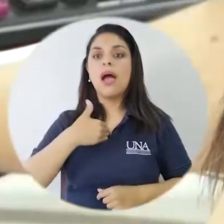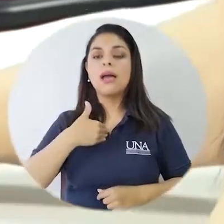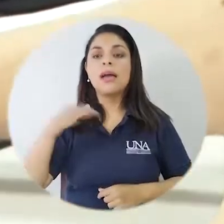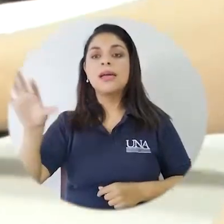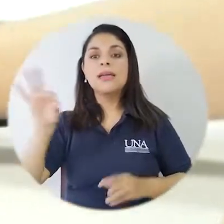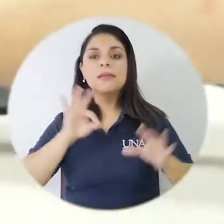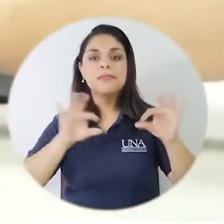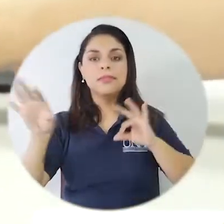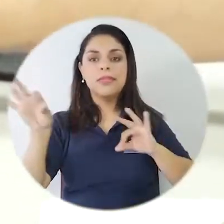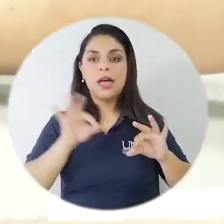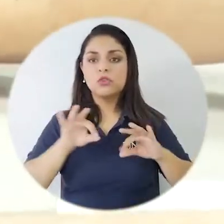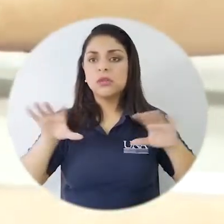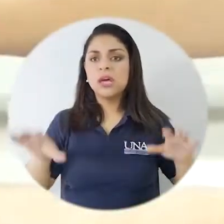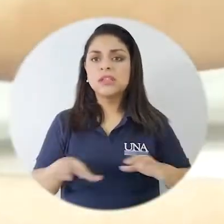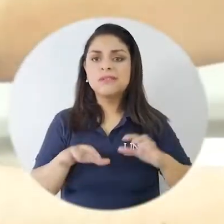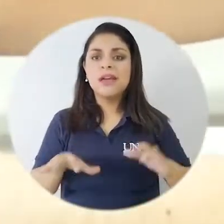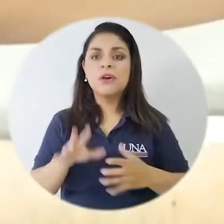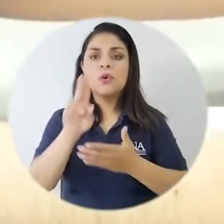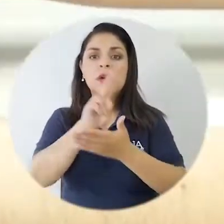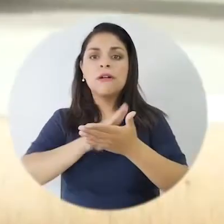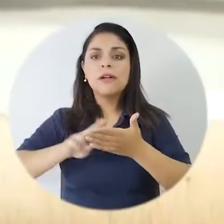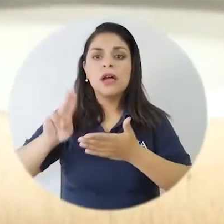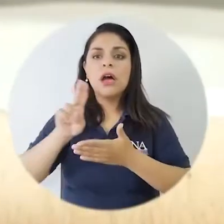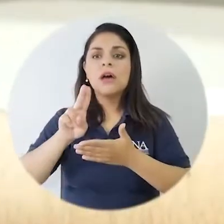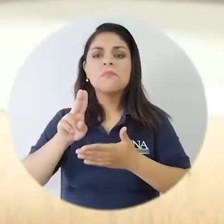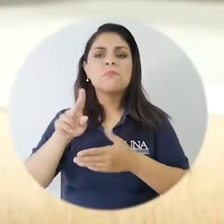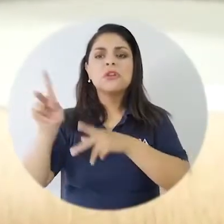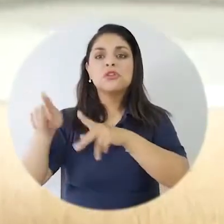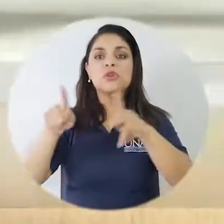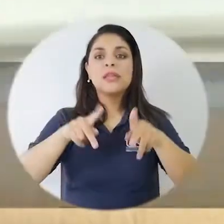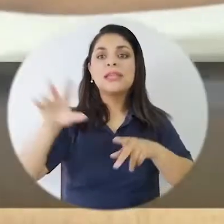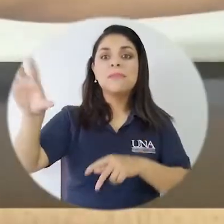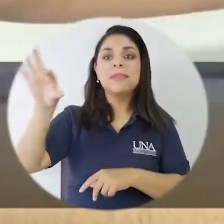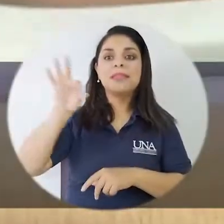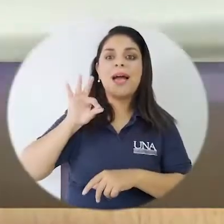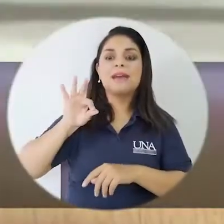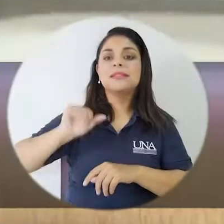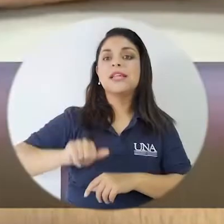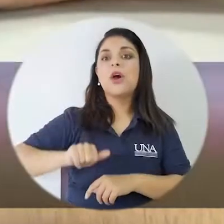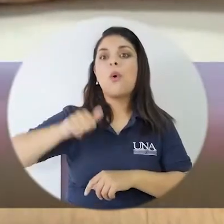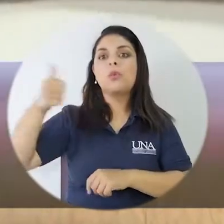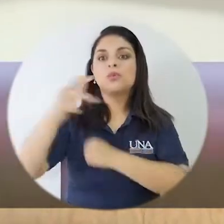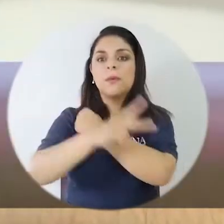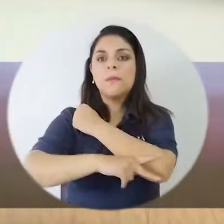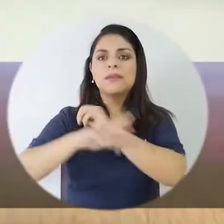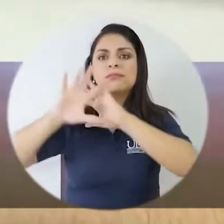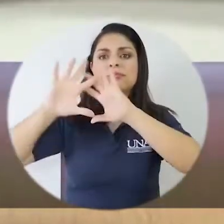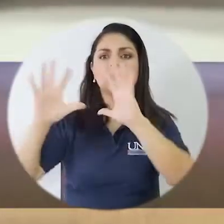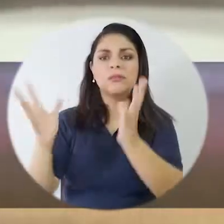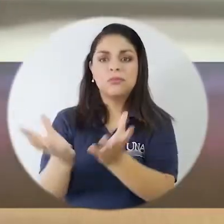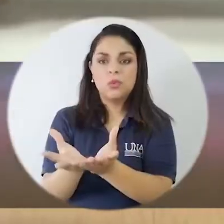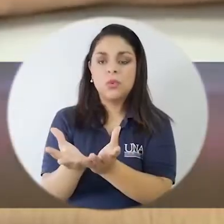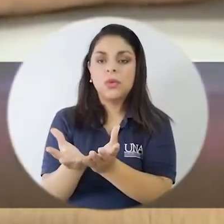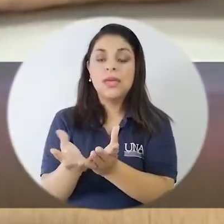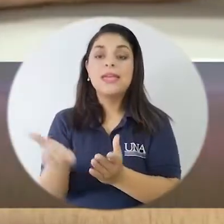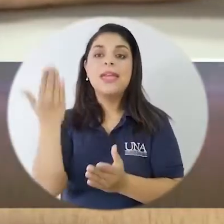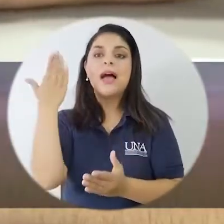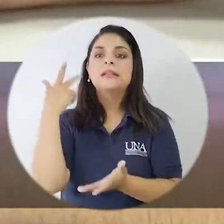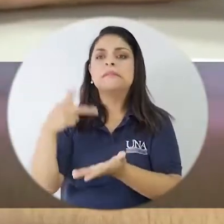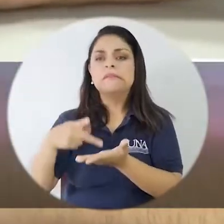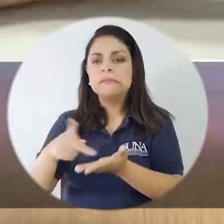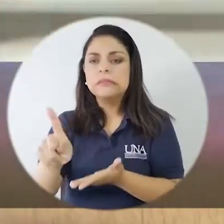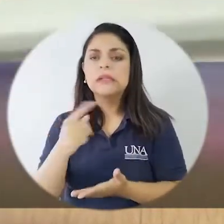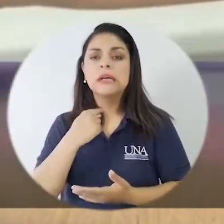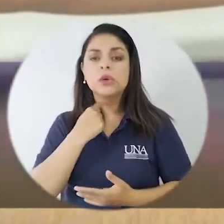tener invitados y actividades universitarias con gente prácticamente de todo el mundo que antes costaban mucho más dinero, pero eso